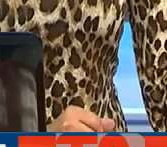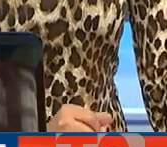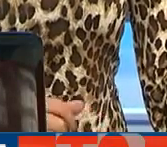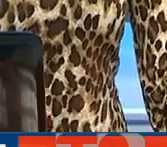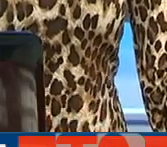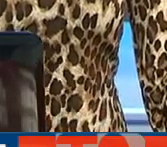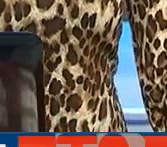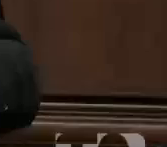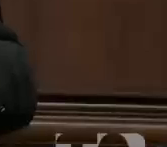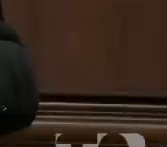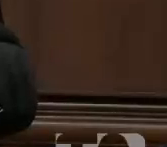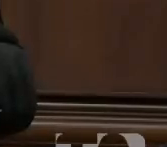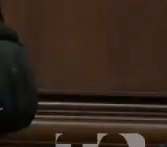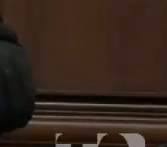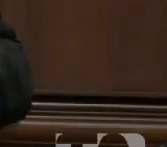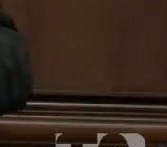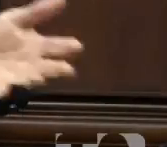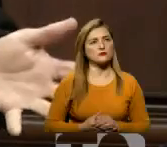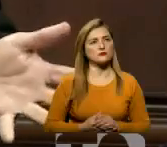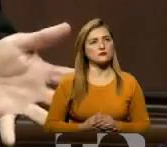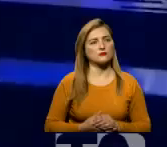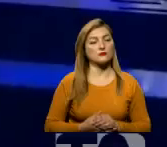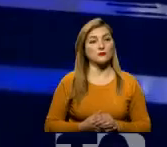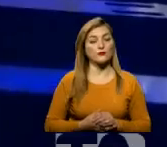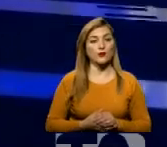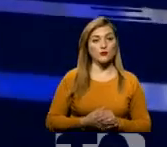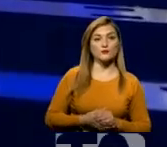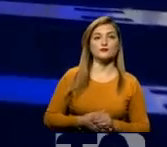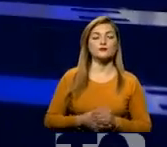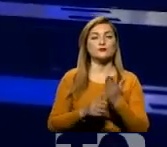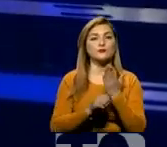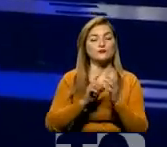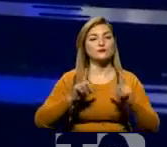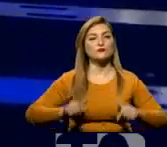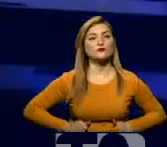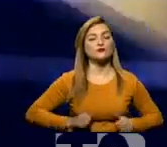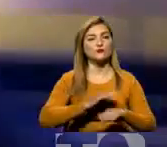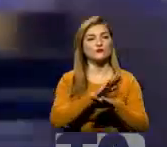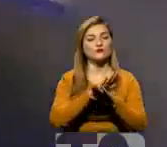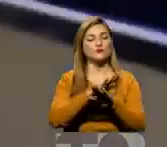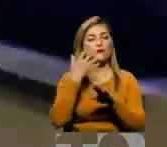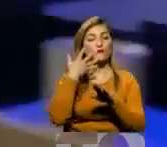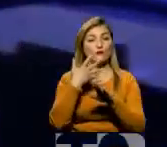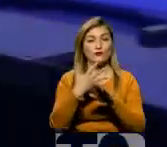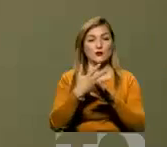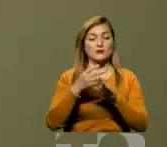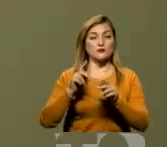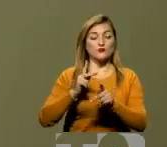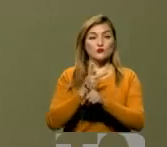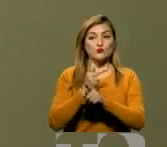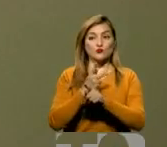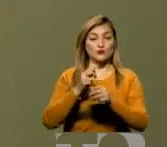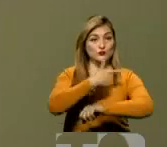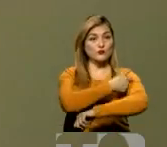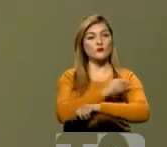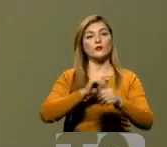horas. Mientras el ministro de Salud es optimista acerca de la fecha de llegada de las primeras vacunas contra el COVID-19, desde